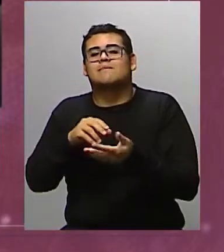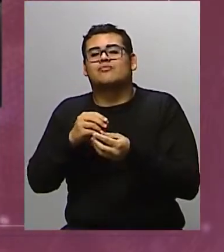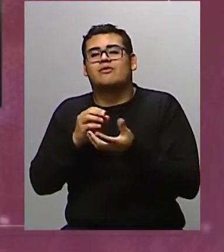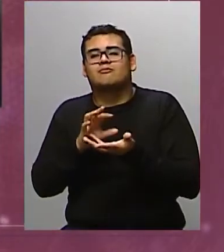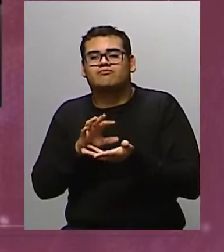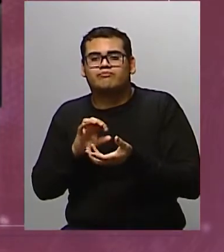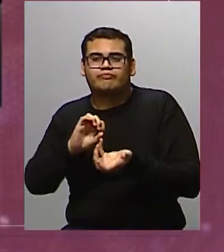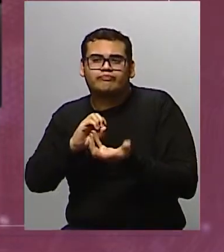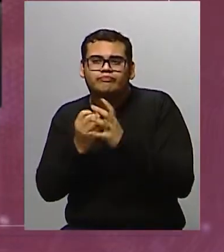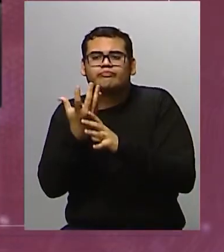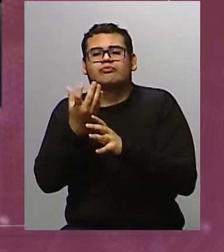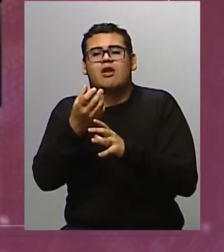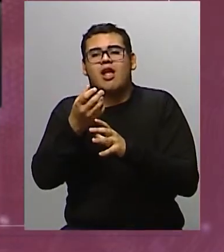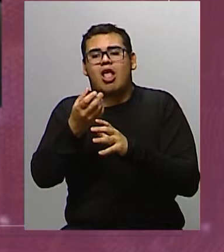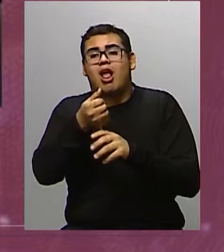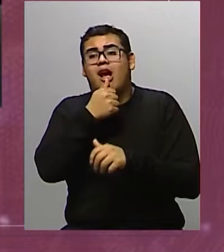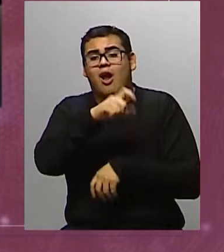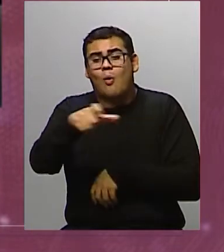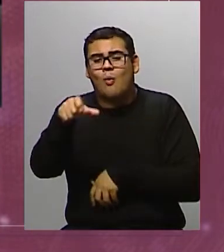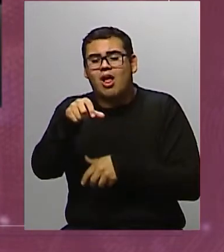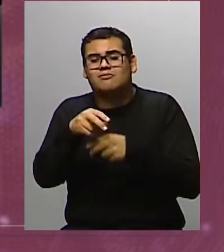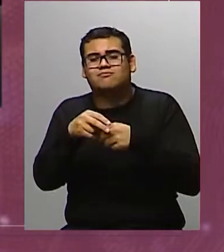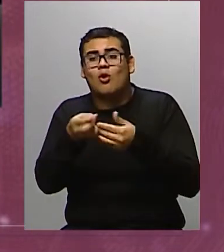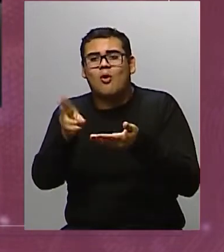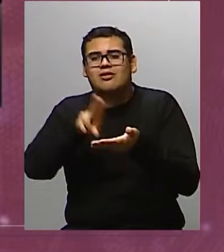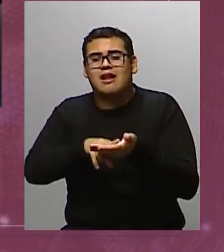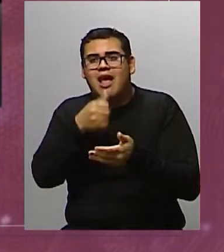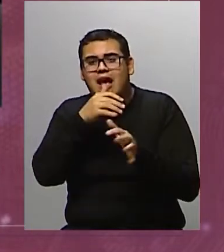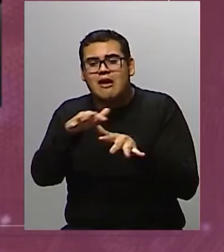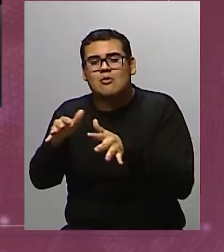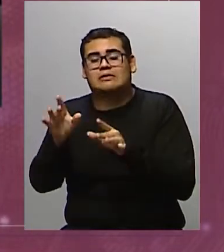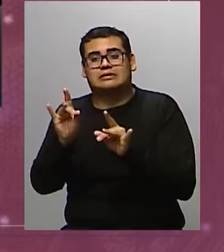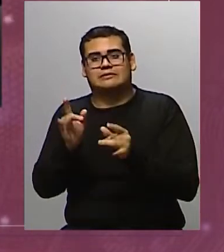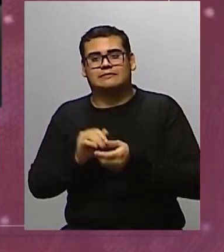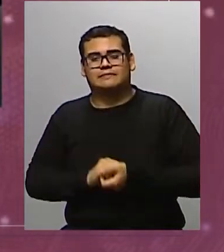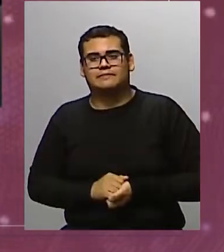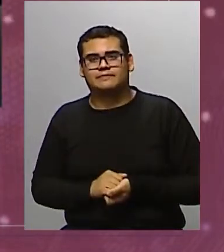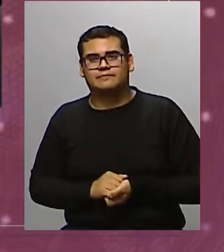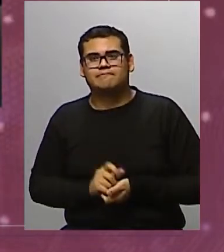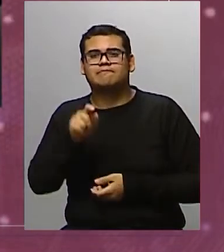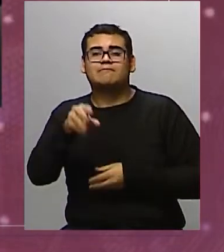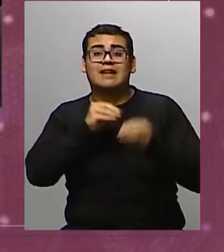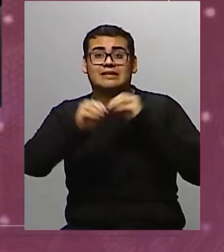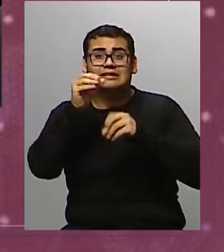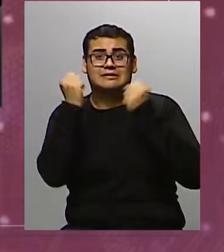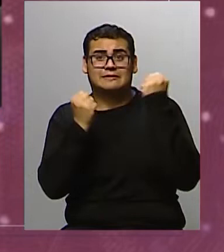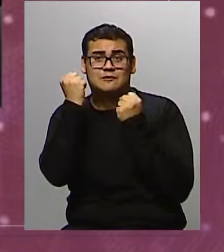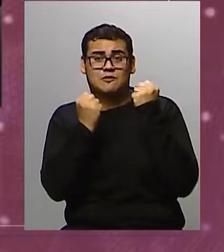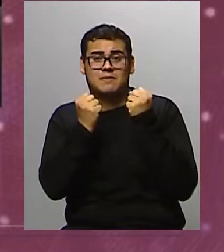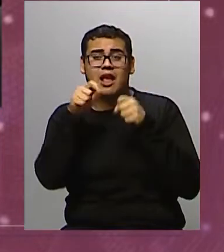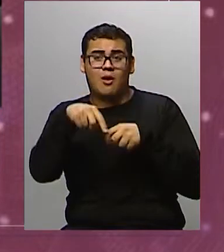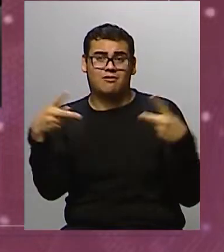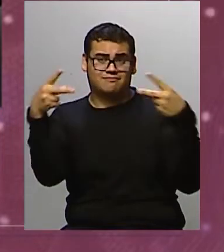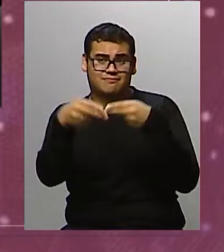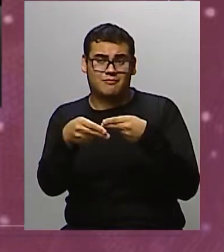de lo que fueron estos ambientes para estas comunidades. Estamos en Chat Económico y vamos a ir a una pausa. Enseguida vamos a seguir hablando